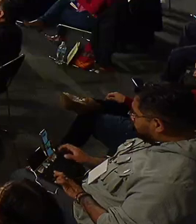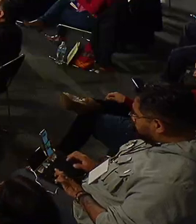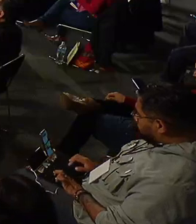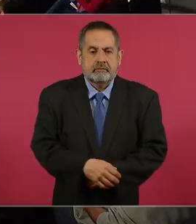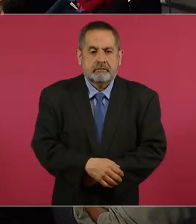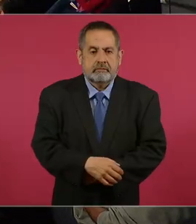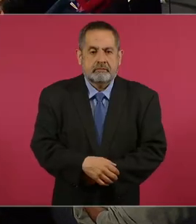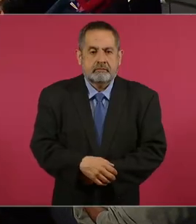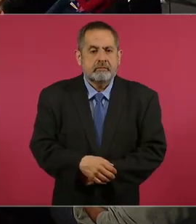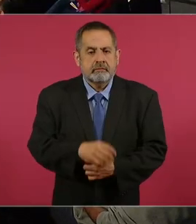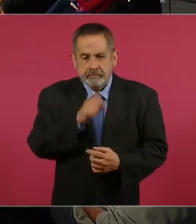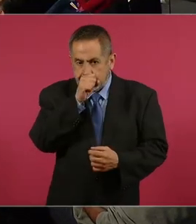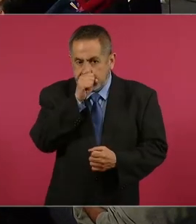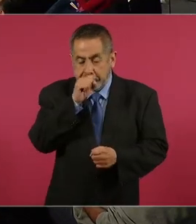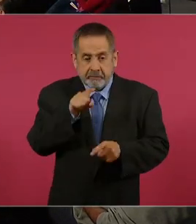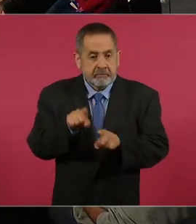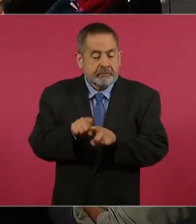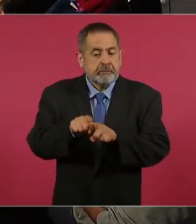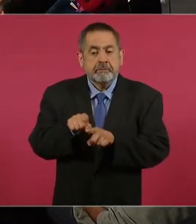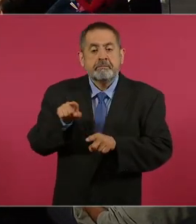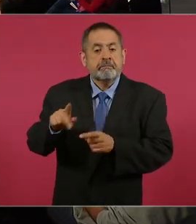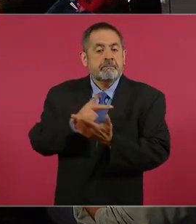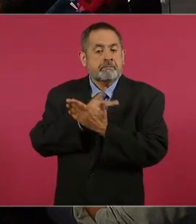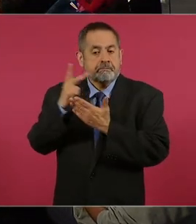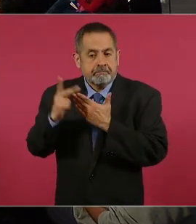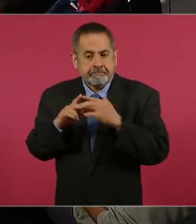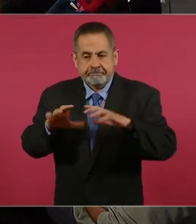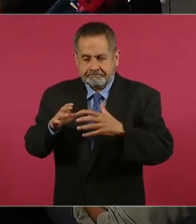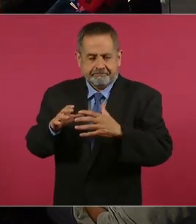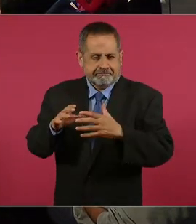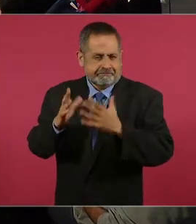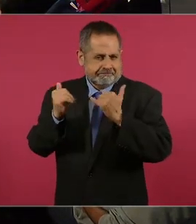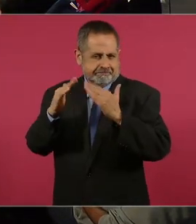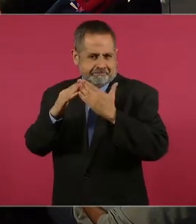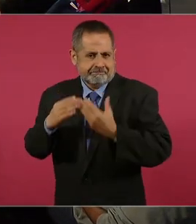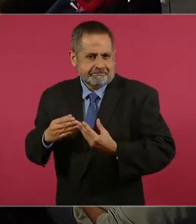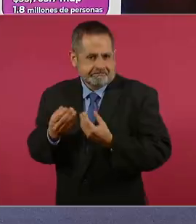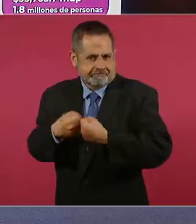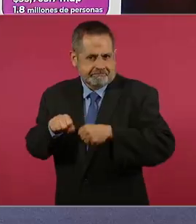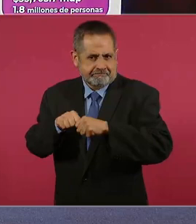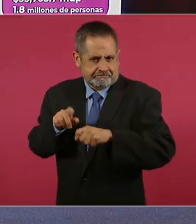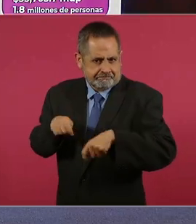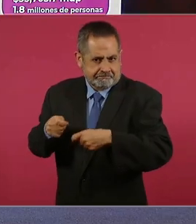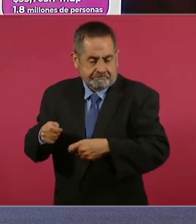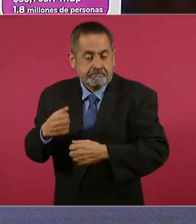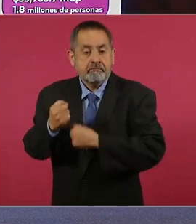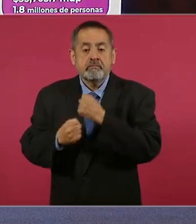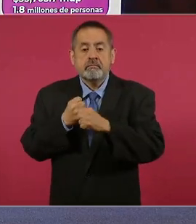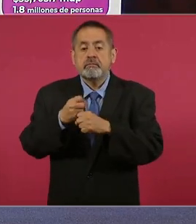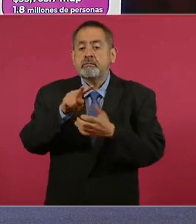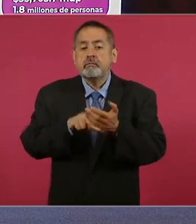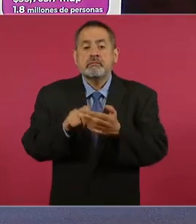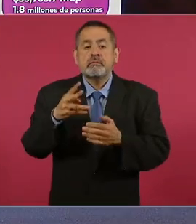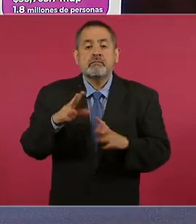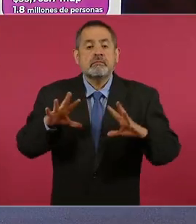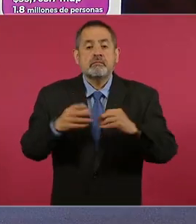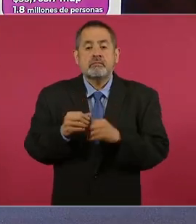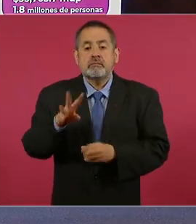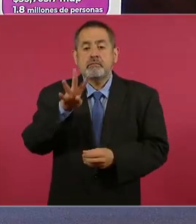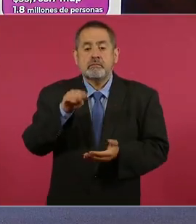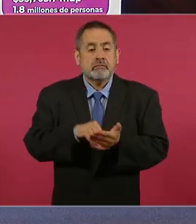vivienda, cabe destacar que a través del programa de vivienda social durante 2024 serán